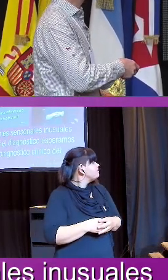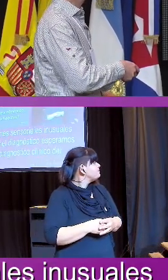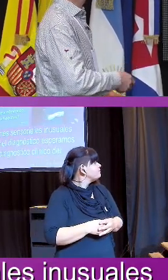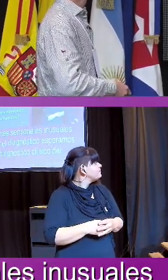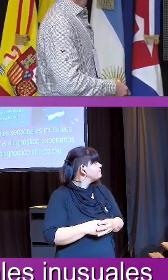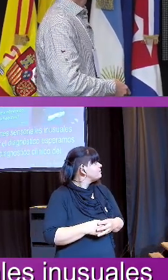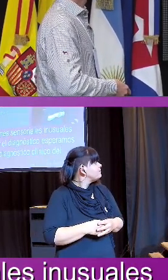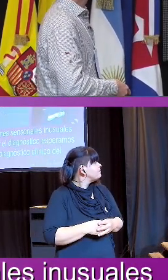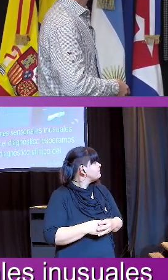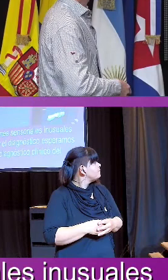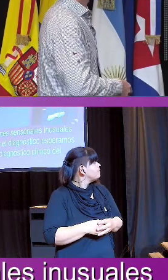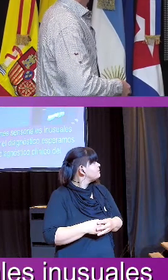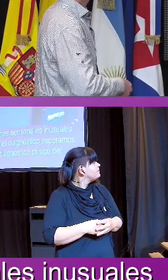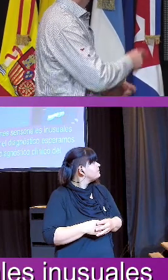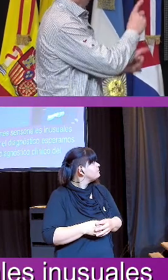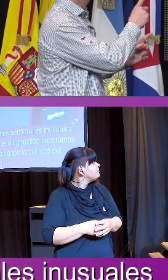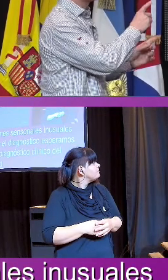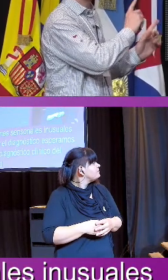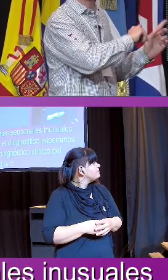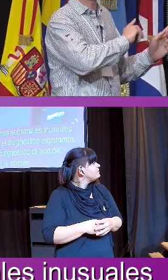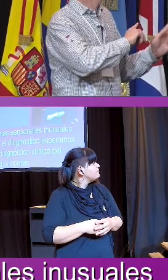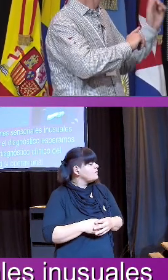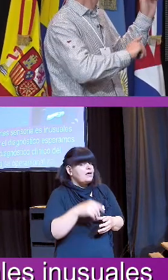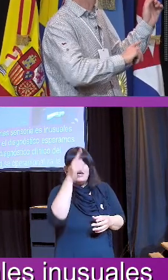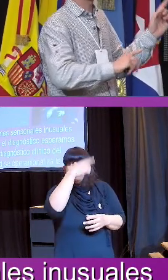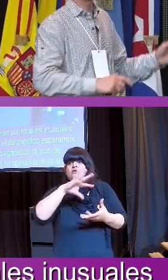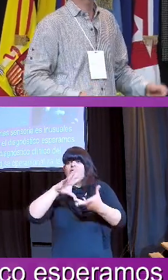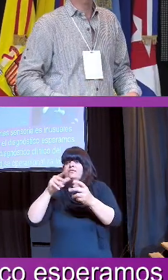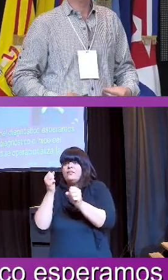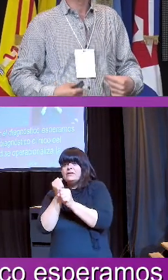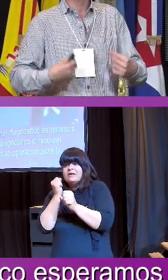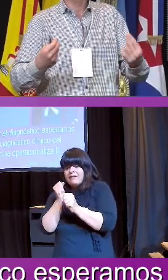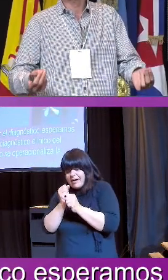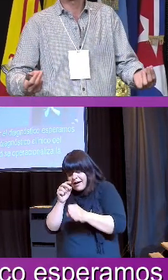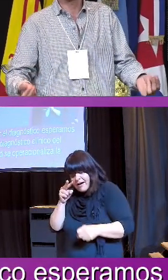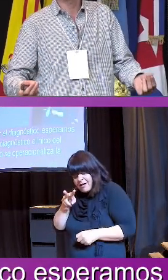a la escala Gold Standard, ¿sí? Operacionaliza la observación directa, no